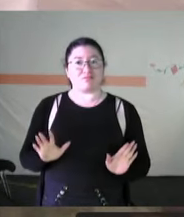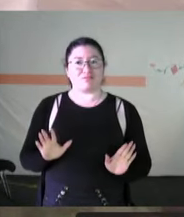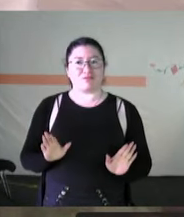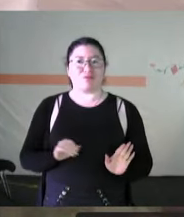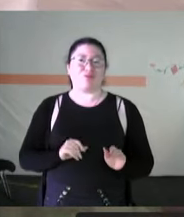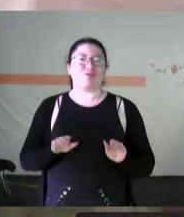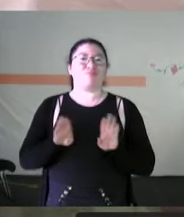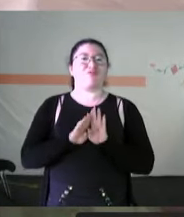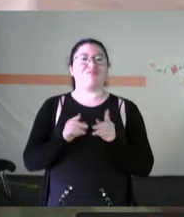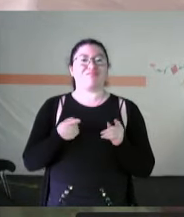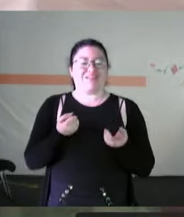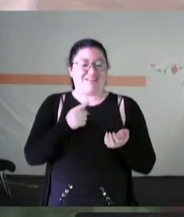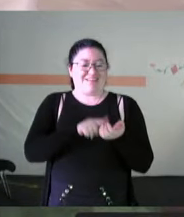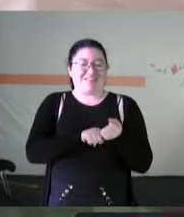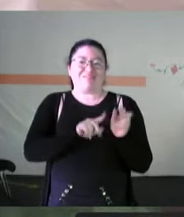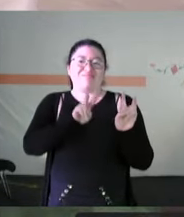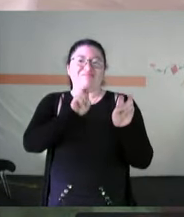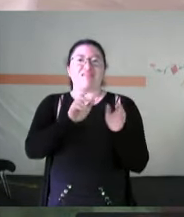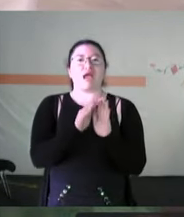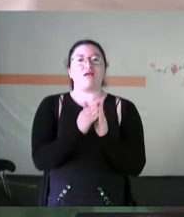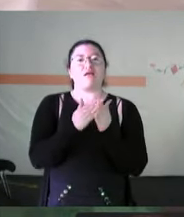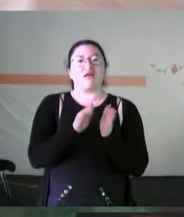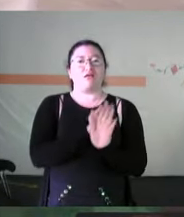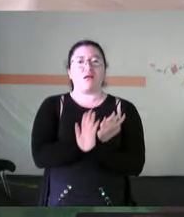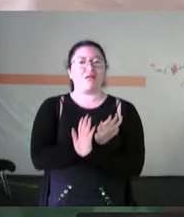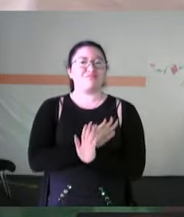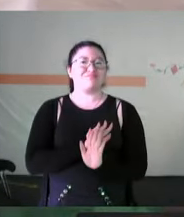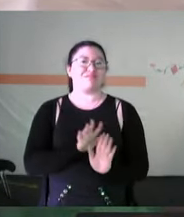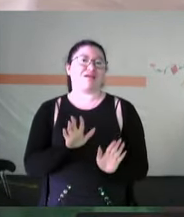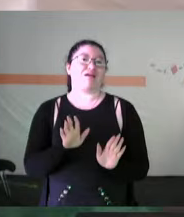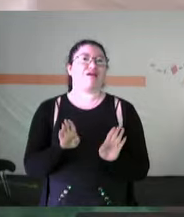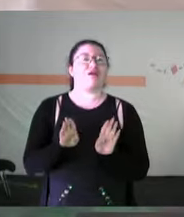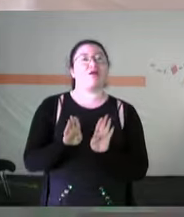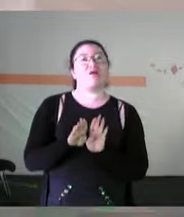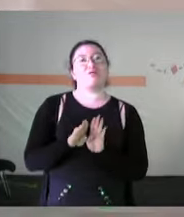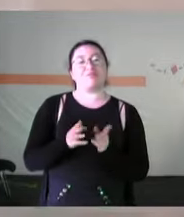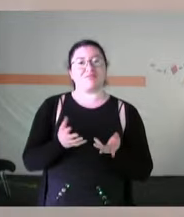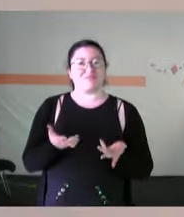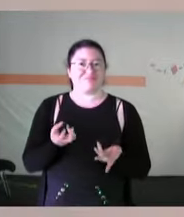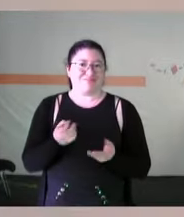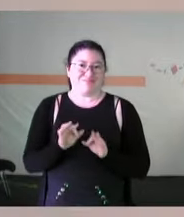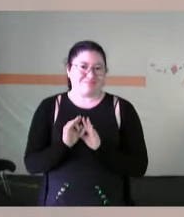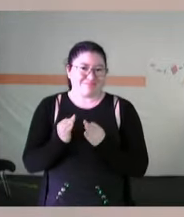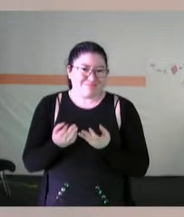corpus literario, ¿no? El maestro Octavio Paz,